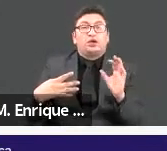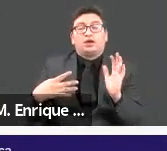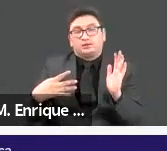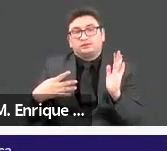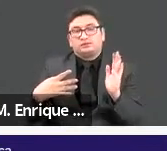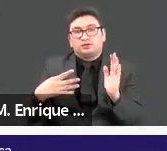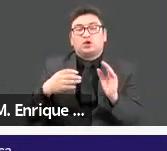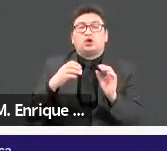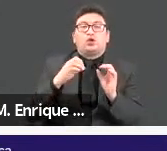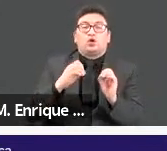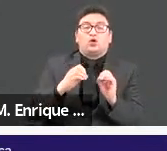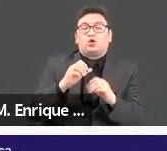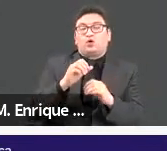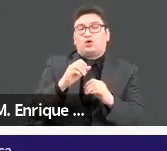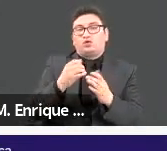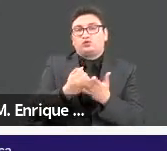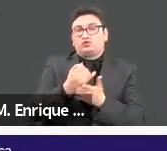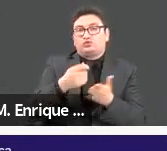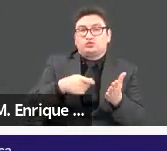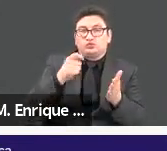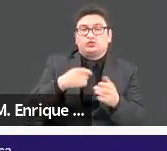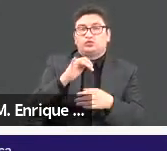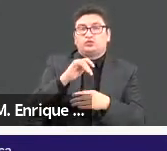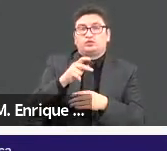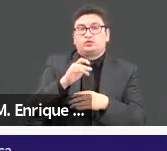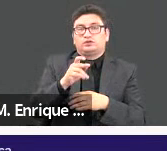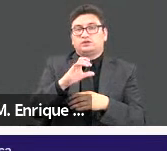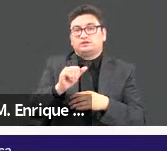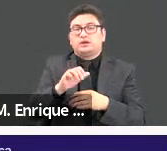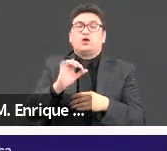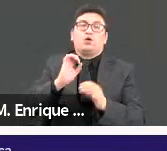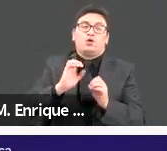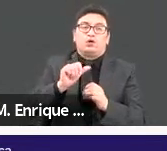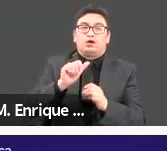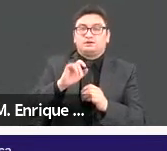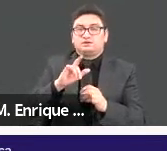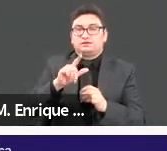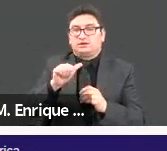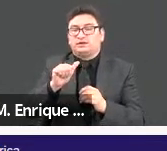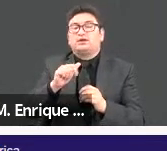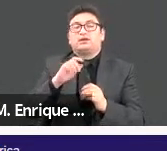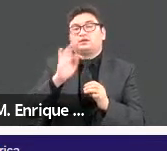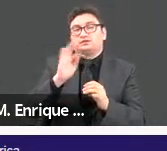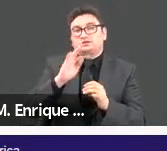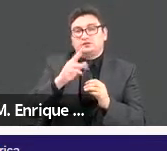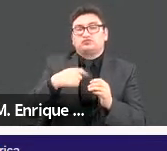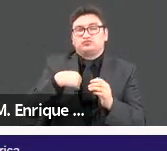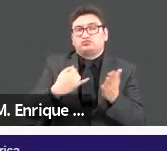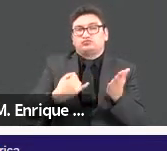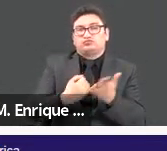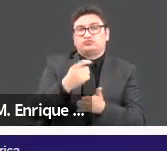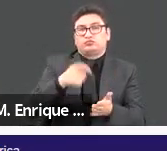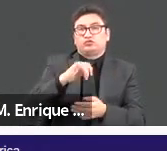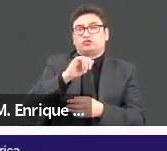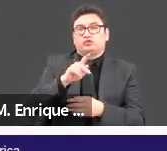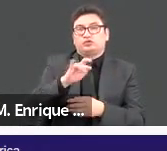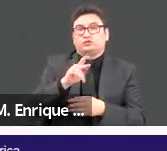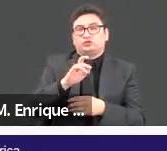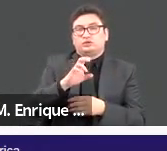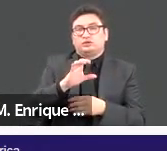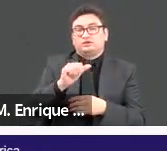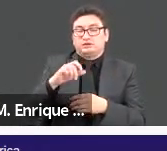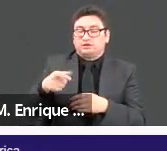o aisladas. Y le digo, bueno, de estas 4 yo únicamente quiero las que son jurisprudencias. Y me dice que